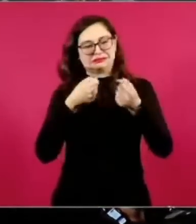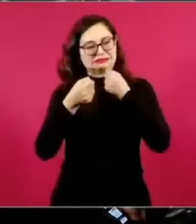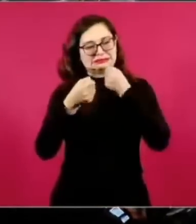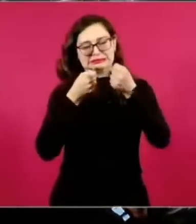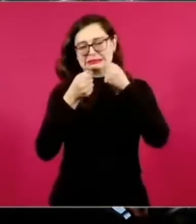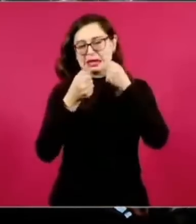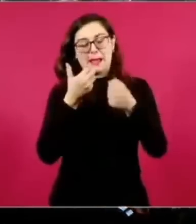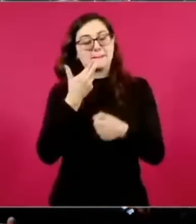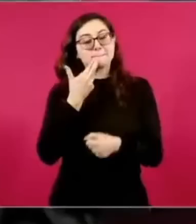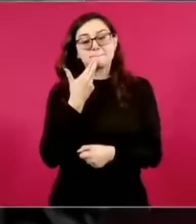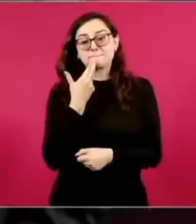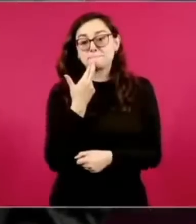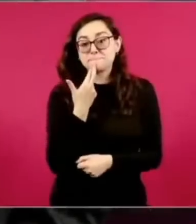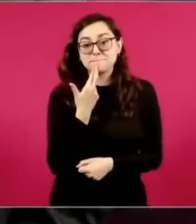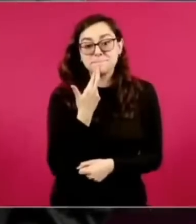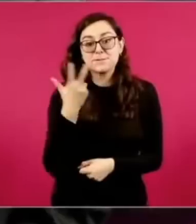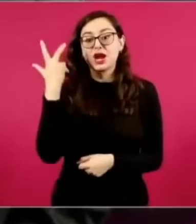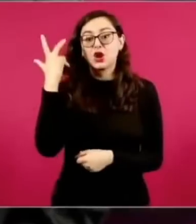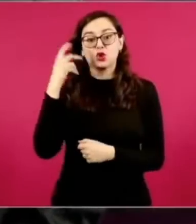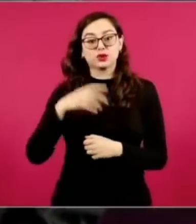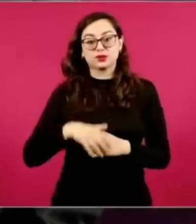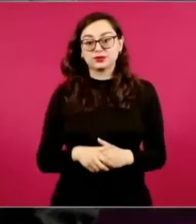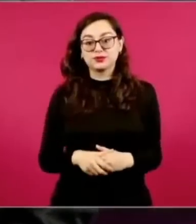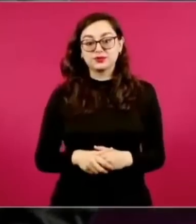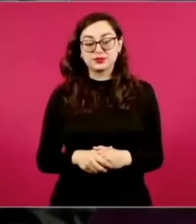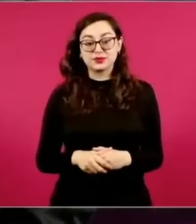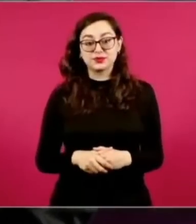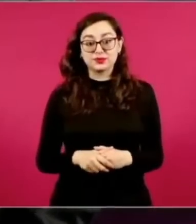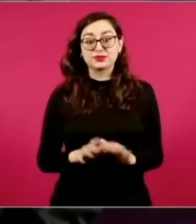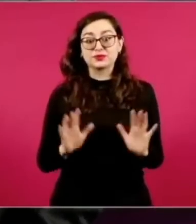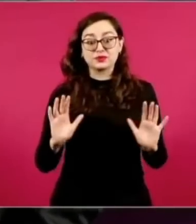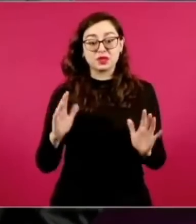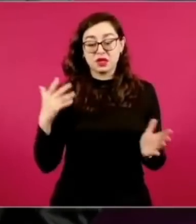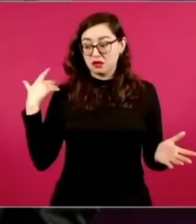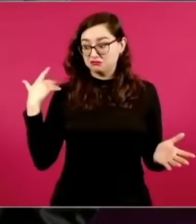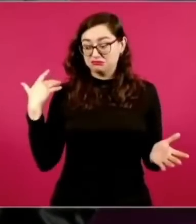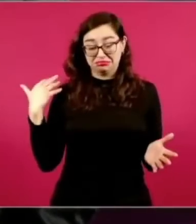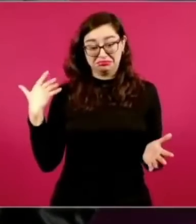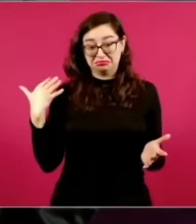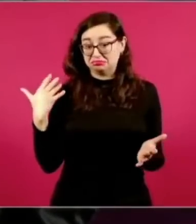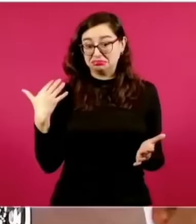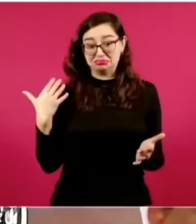tenía hasta nuestros tiempos,